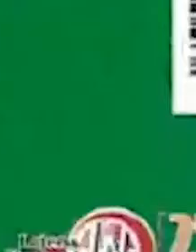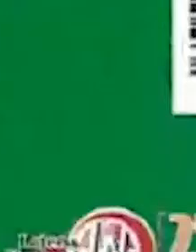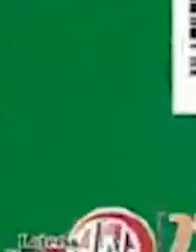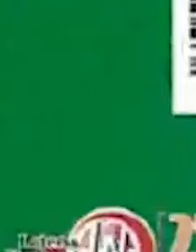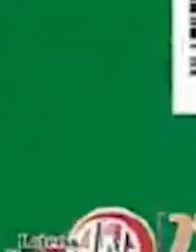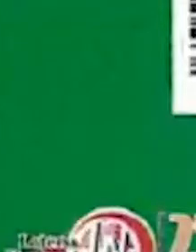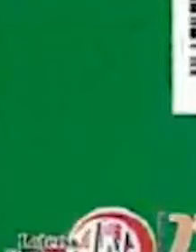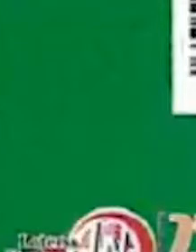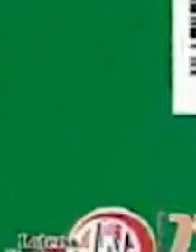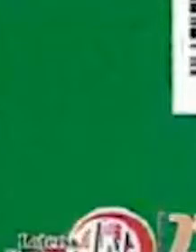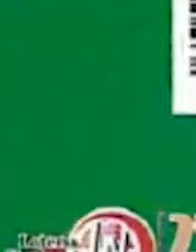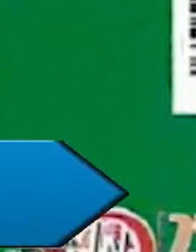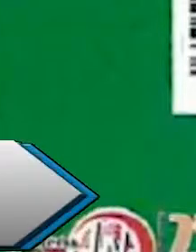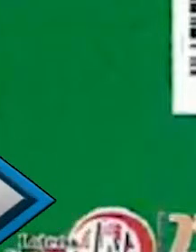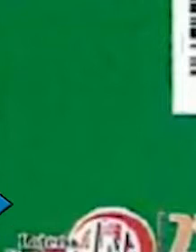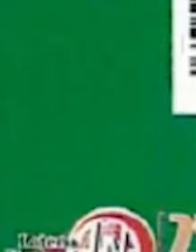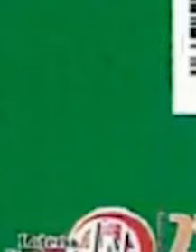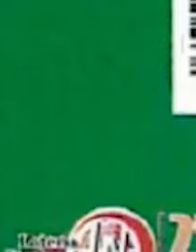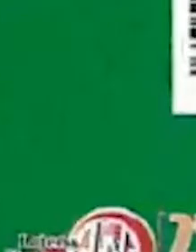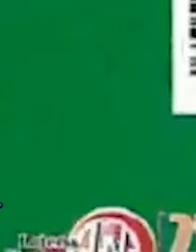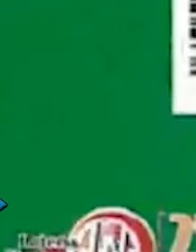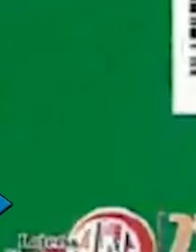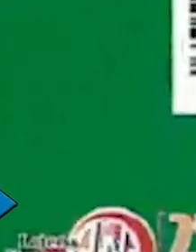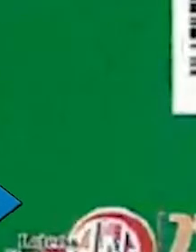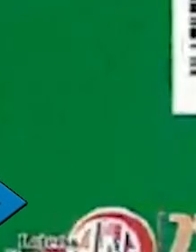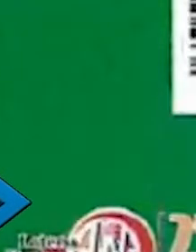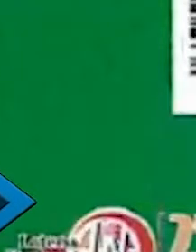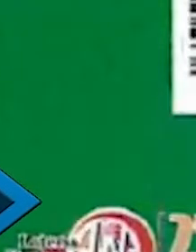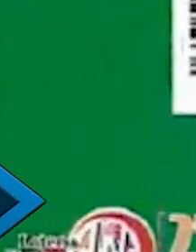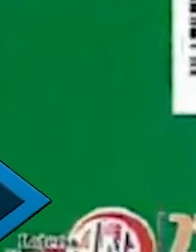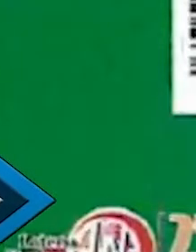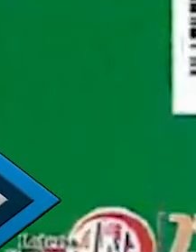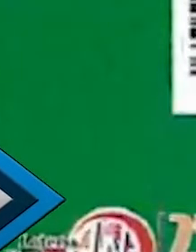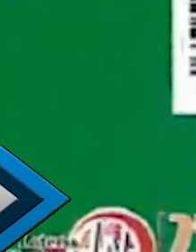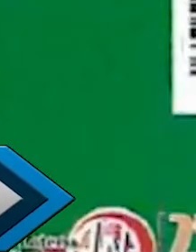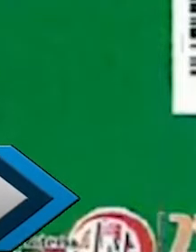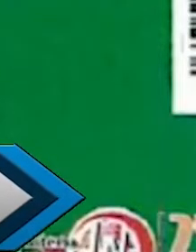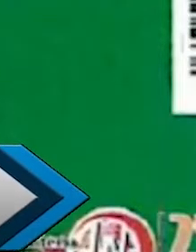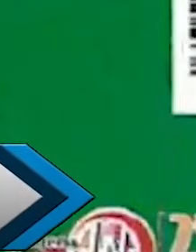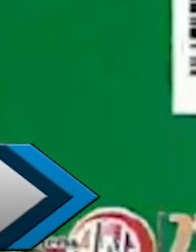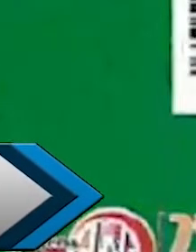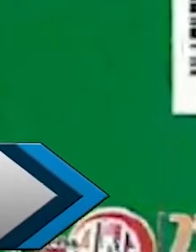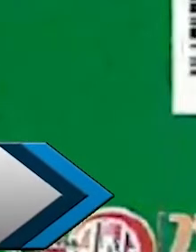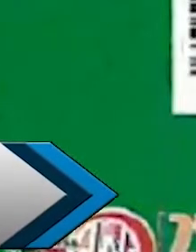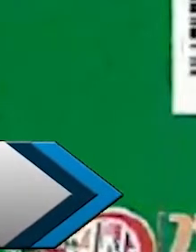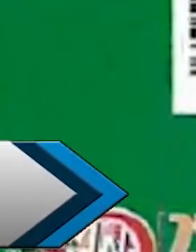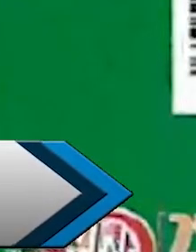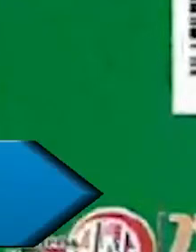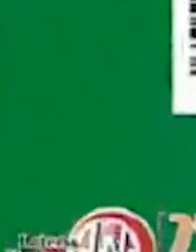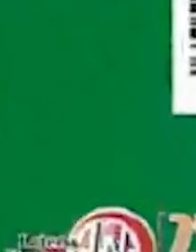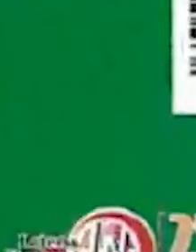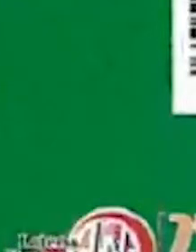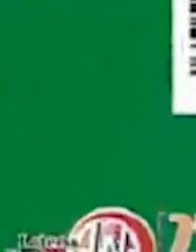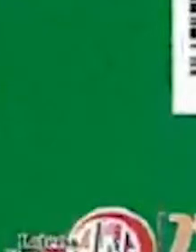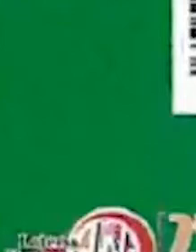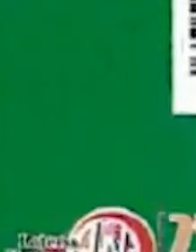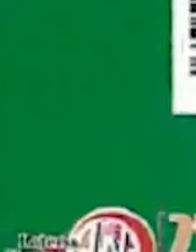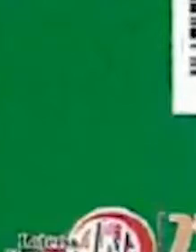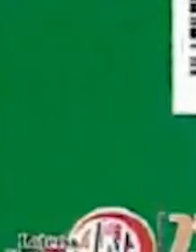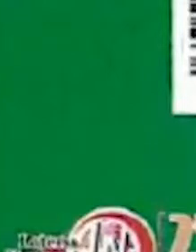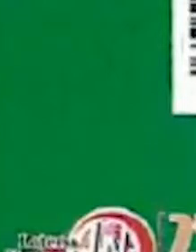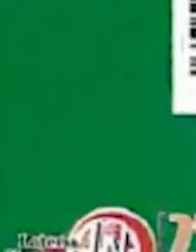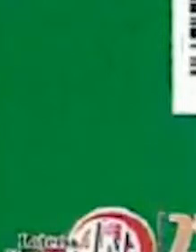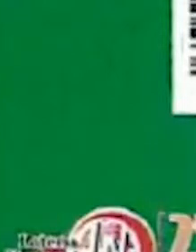El presidente Andrés Manuel López Obrador presentó este martes el diseño del cachito de la Lotería Nacional que se imprimiría en caso de que el gobierno rife el avión